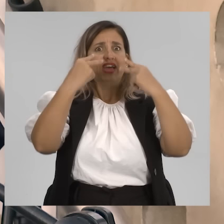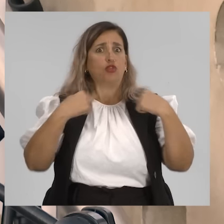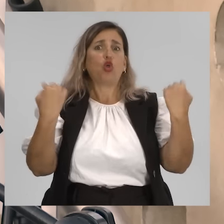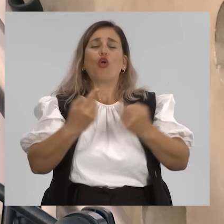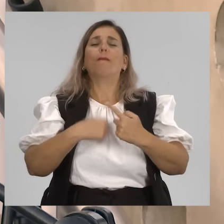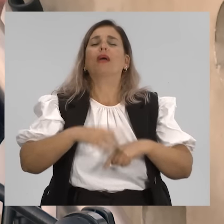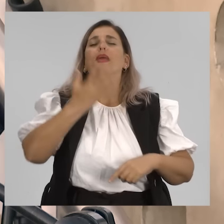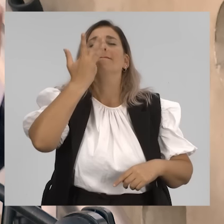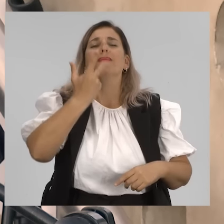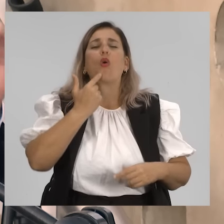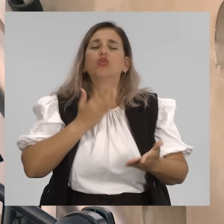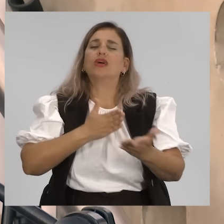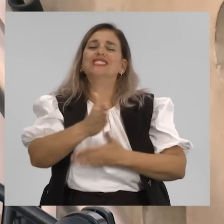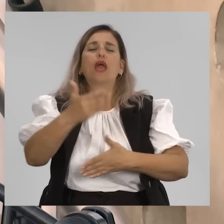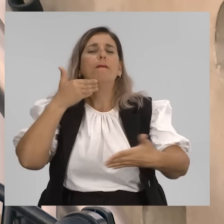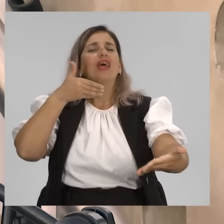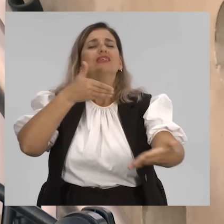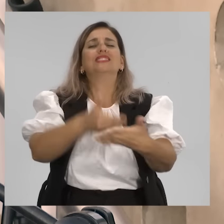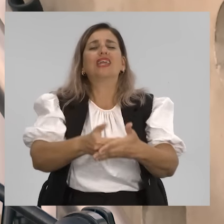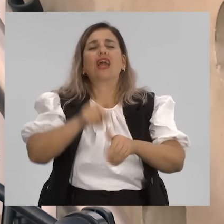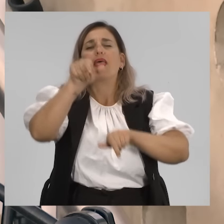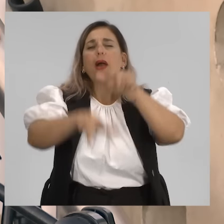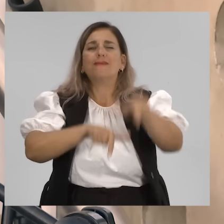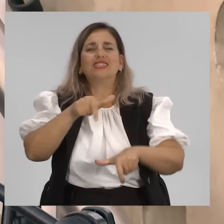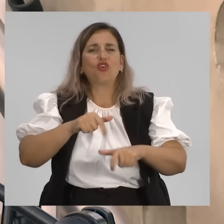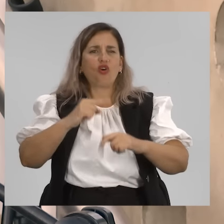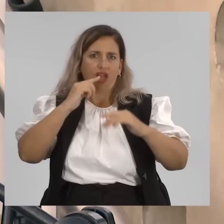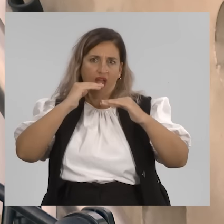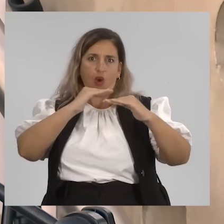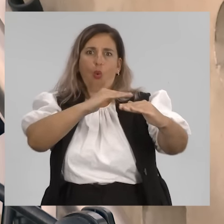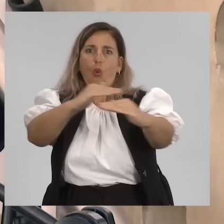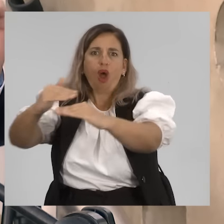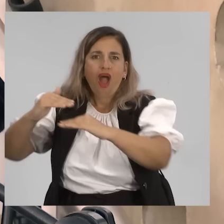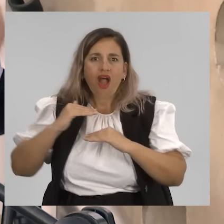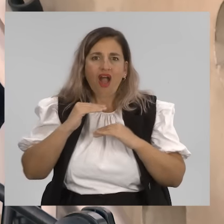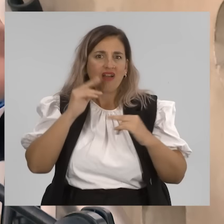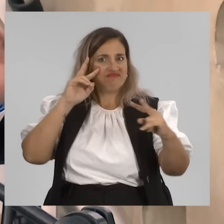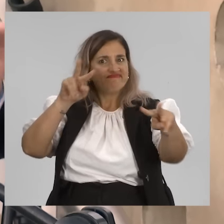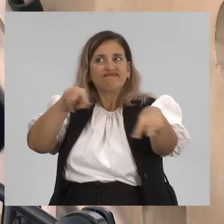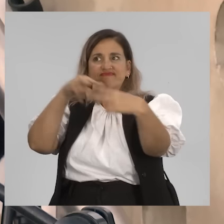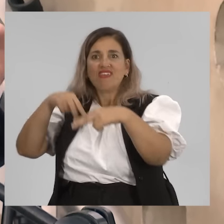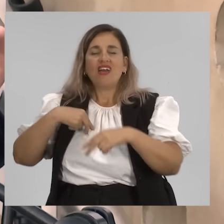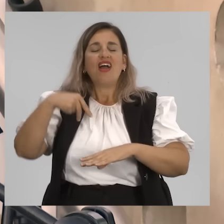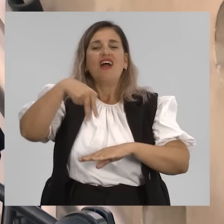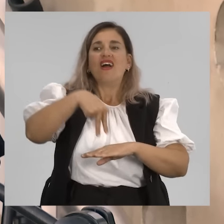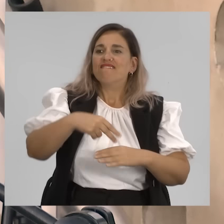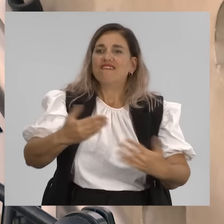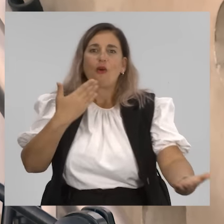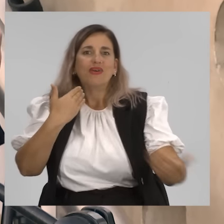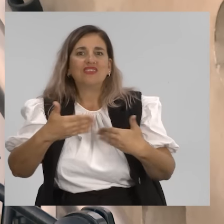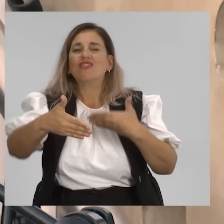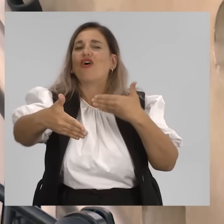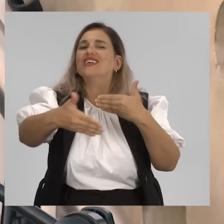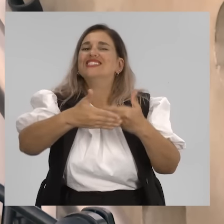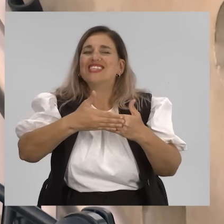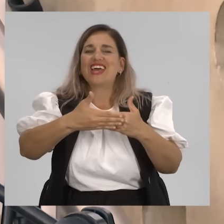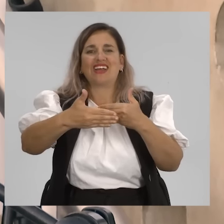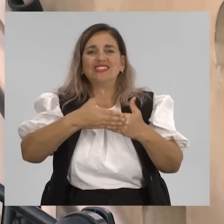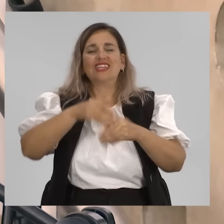mí me gusta estar siempre a la altura de la gente. Estar en el piso, conversando con la gente, cerca de la